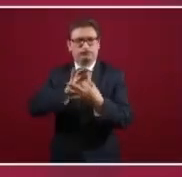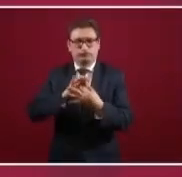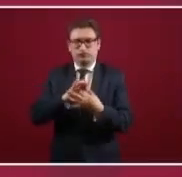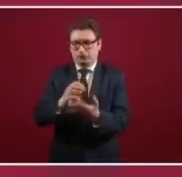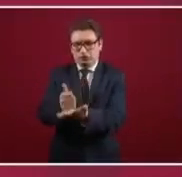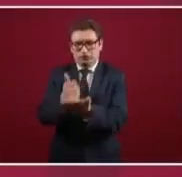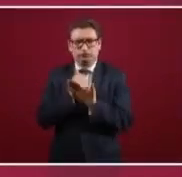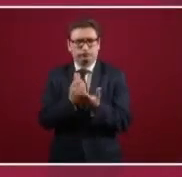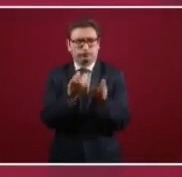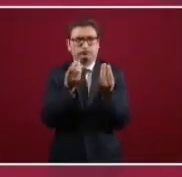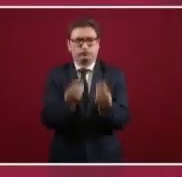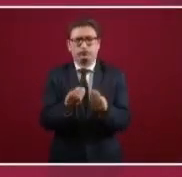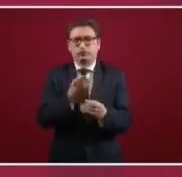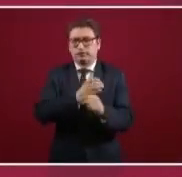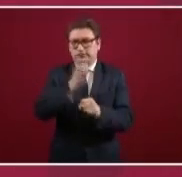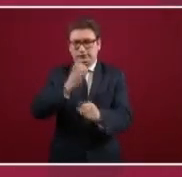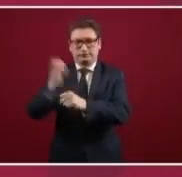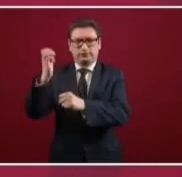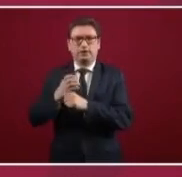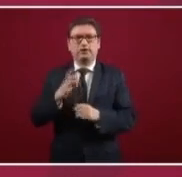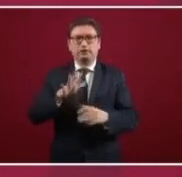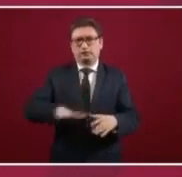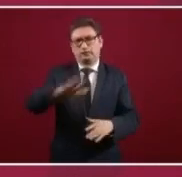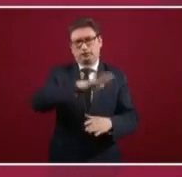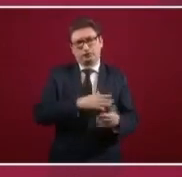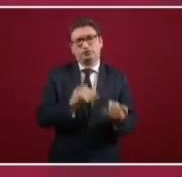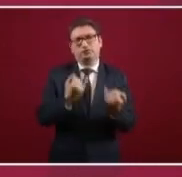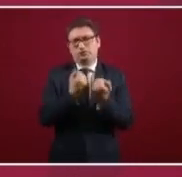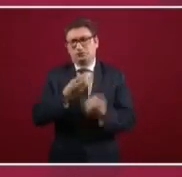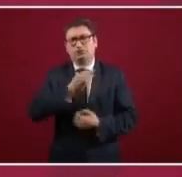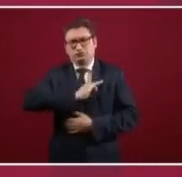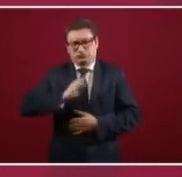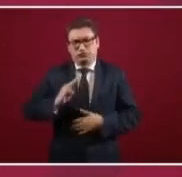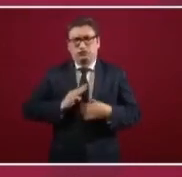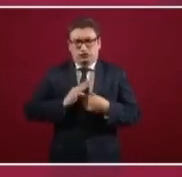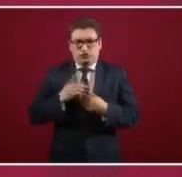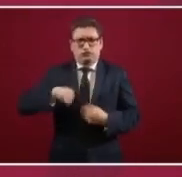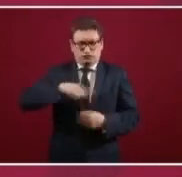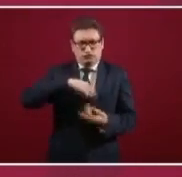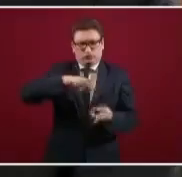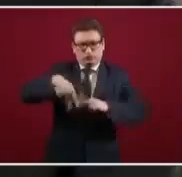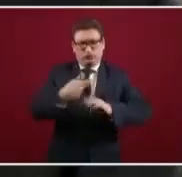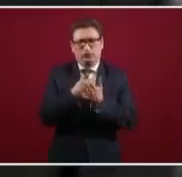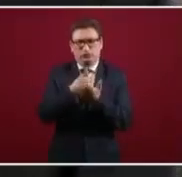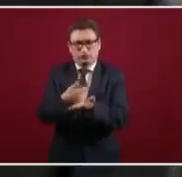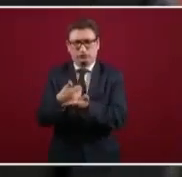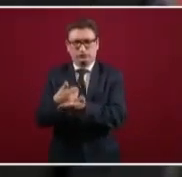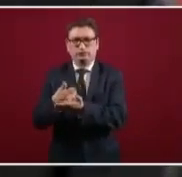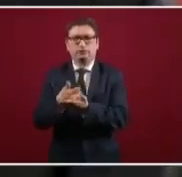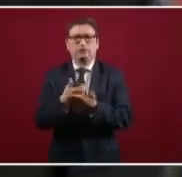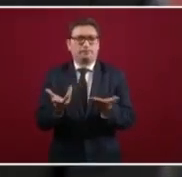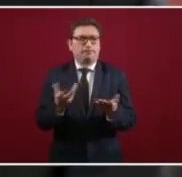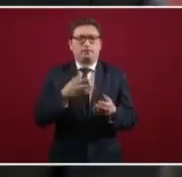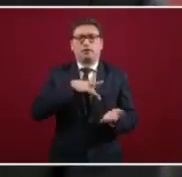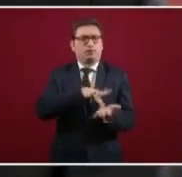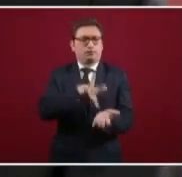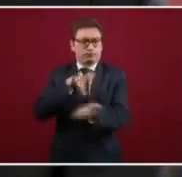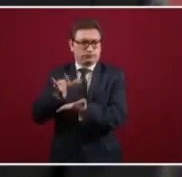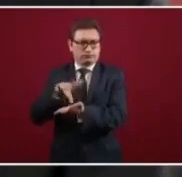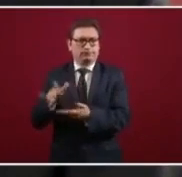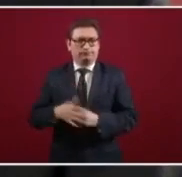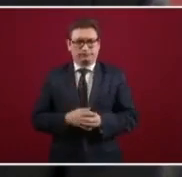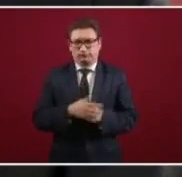ayudando muchos estados los municipios y nosotros también estamos estamos apoyando